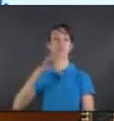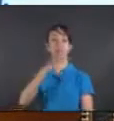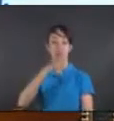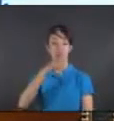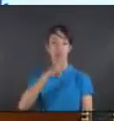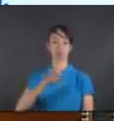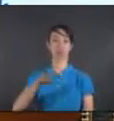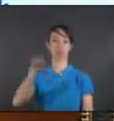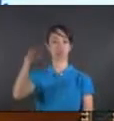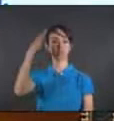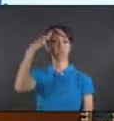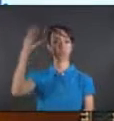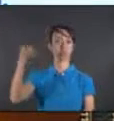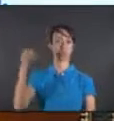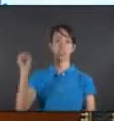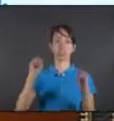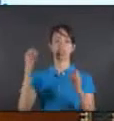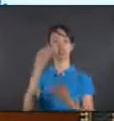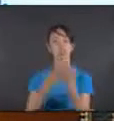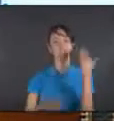quiero hacer una pregunta.